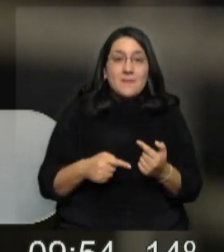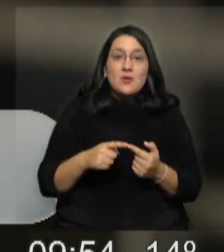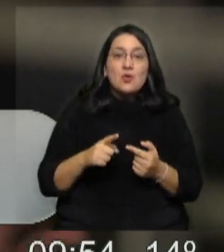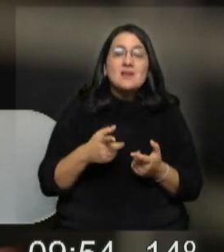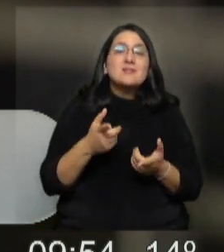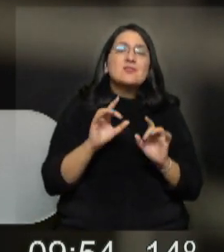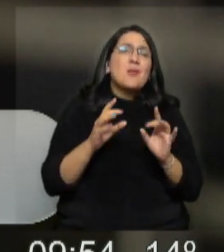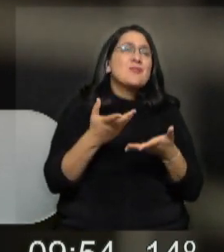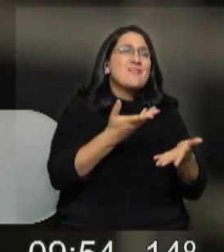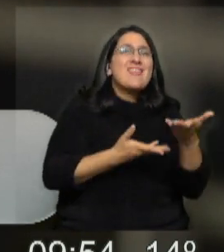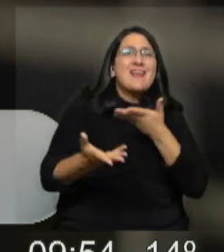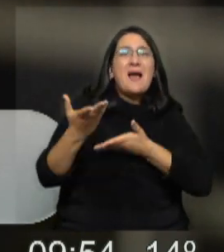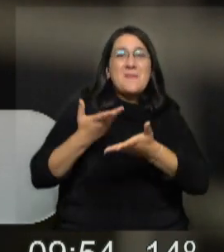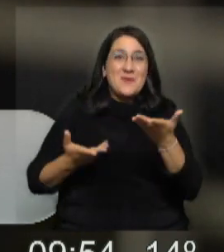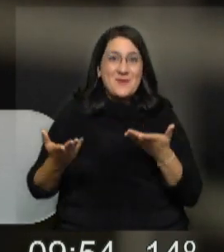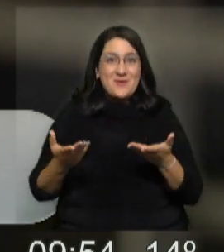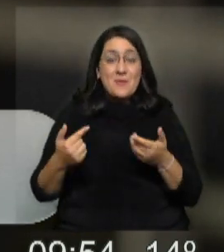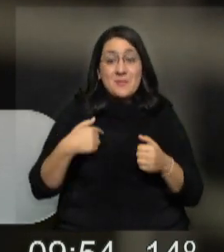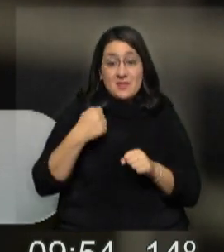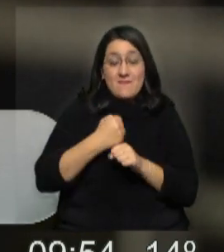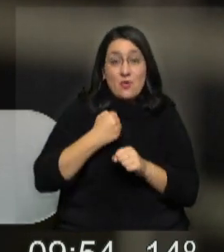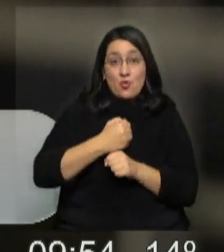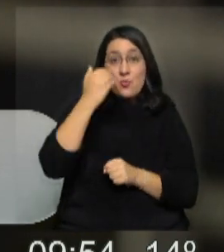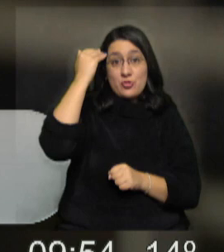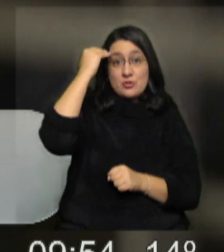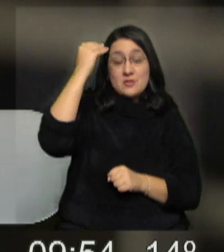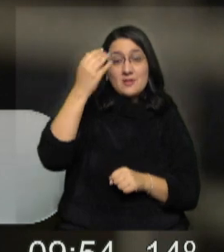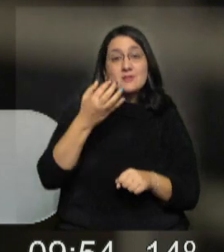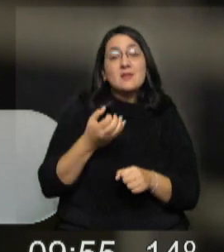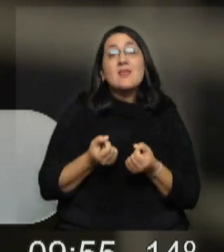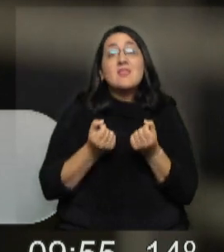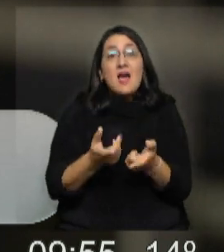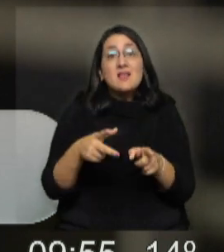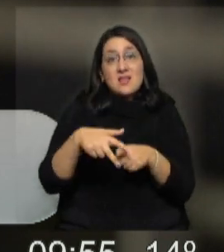un intercambio. Pero sí, mi tarea como docente es darles